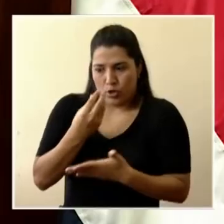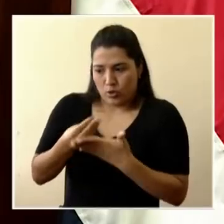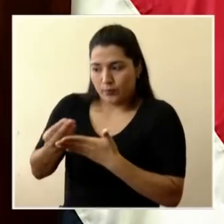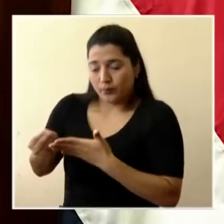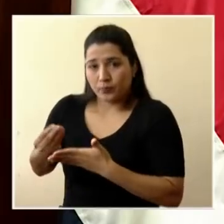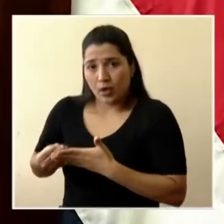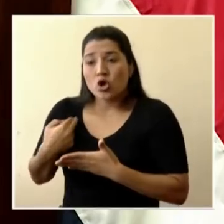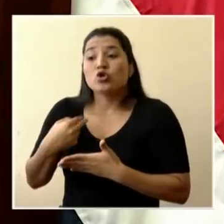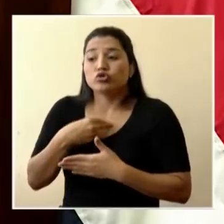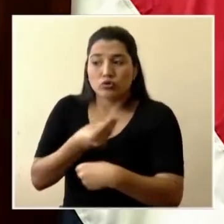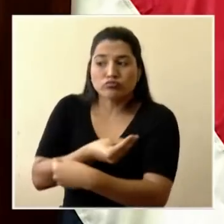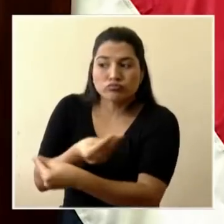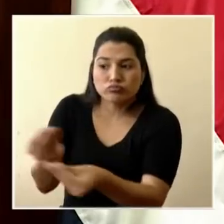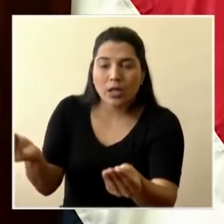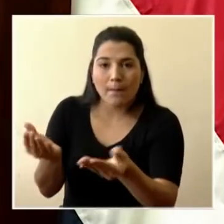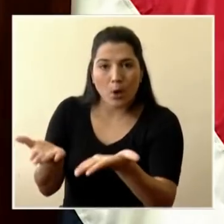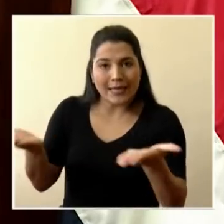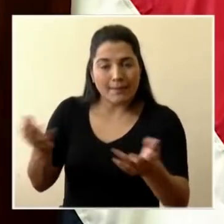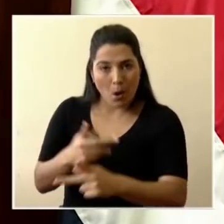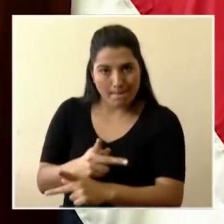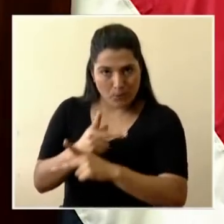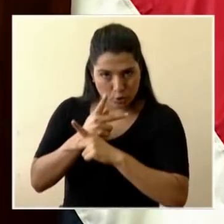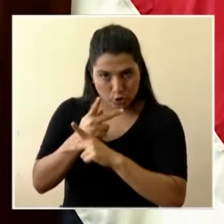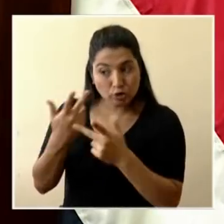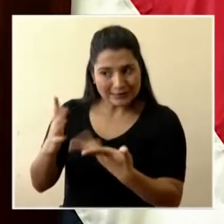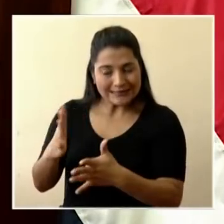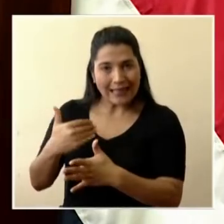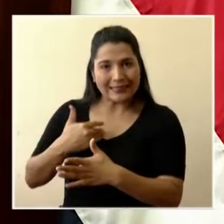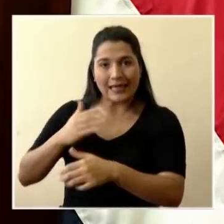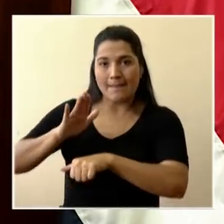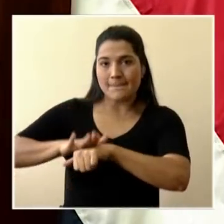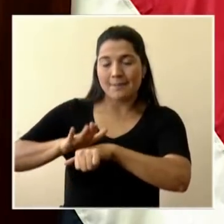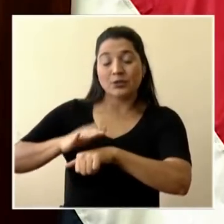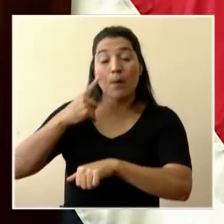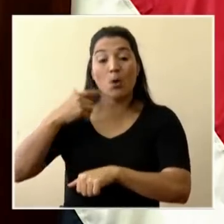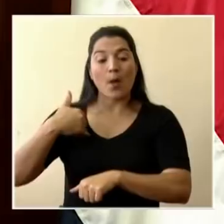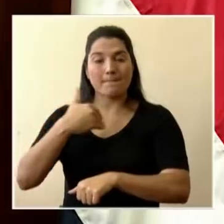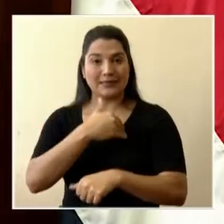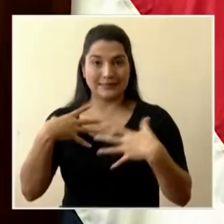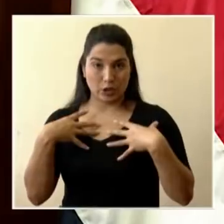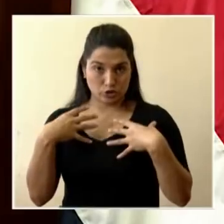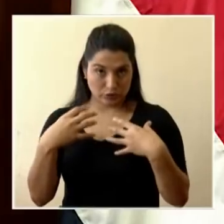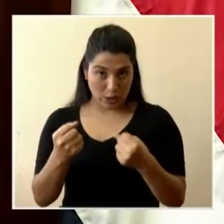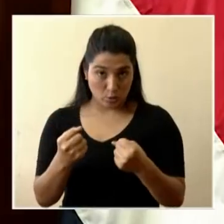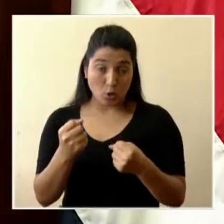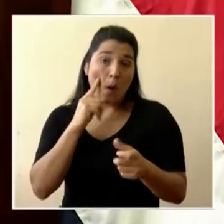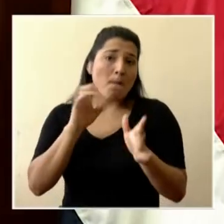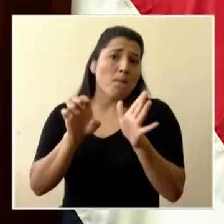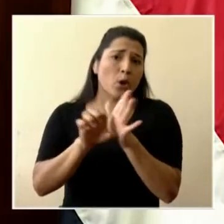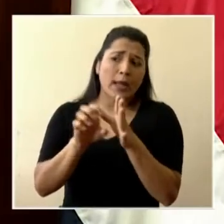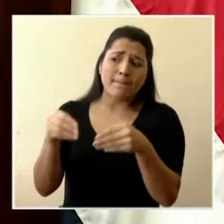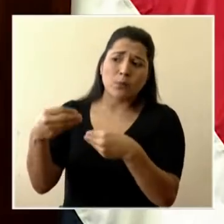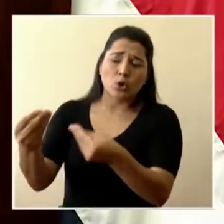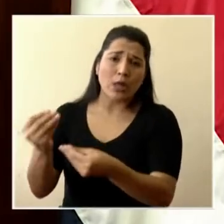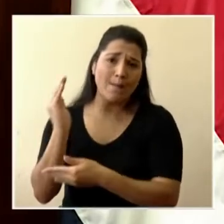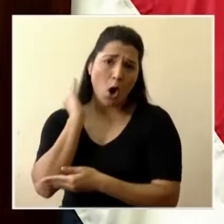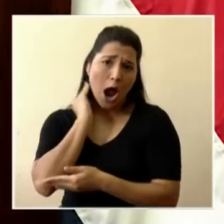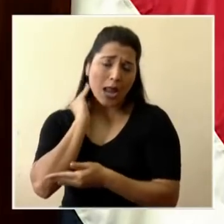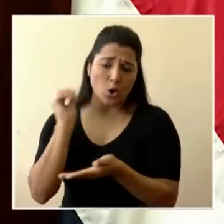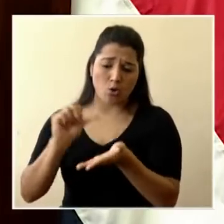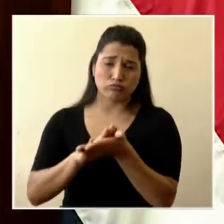algún tipo de insumos que están avalados por el Ministerio de Salud hasta este momento, como es el uso de alcohol en